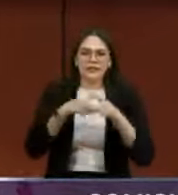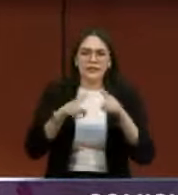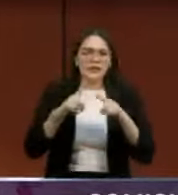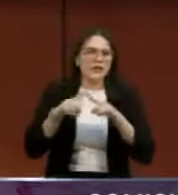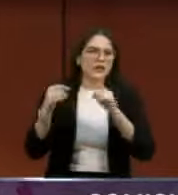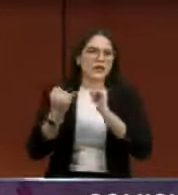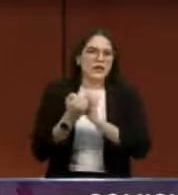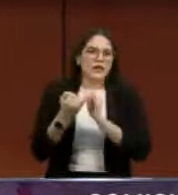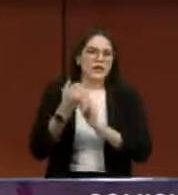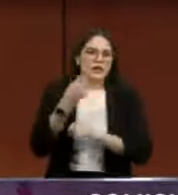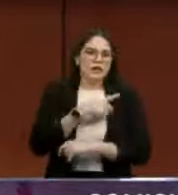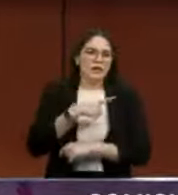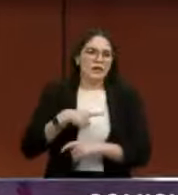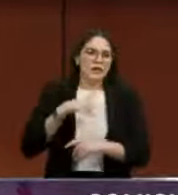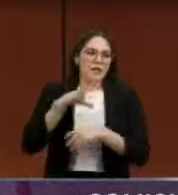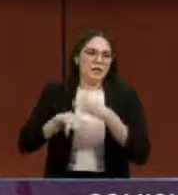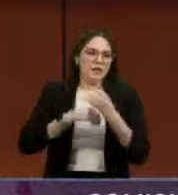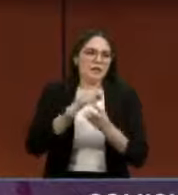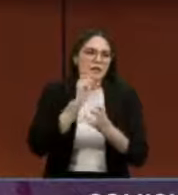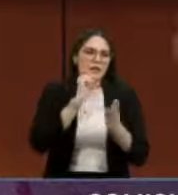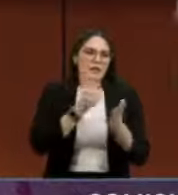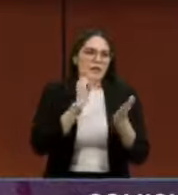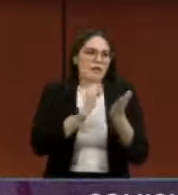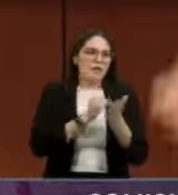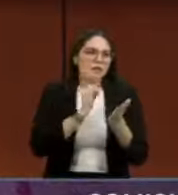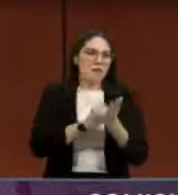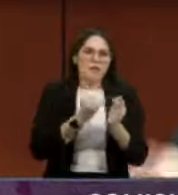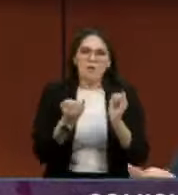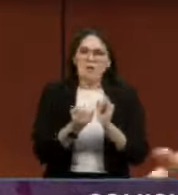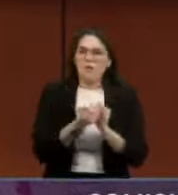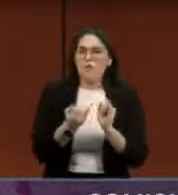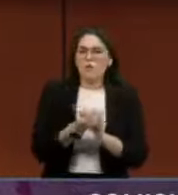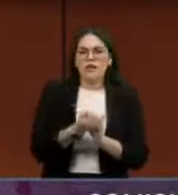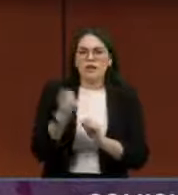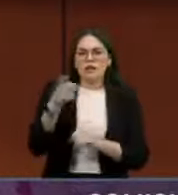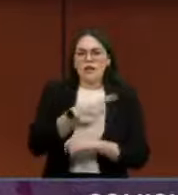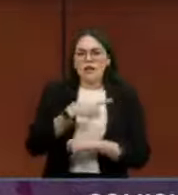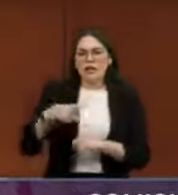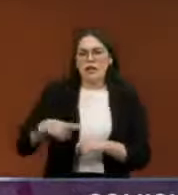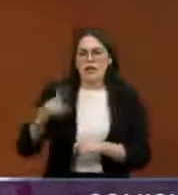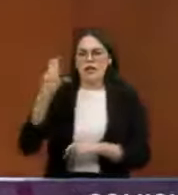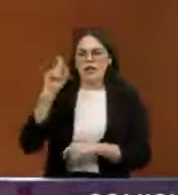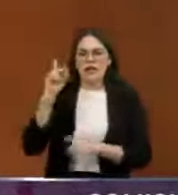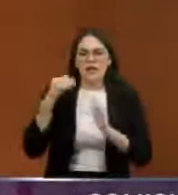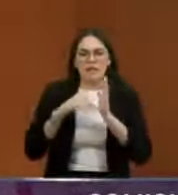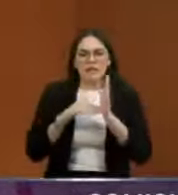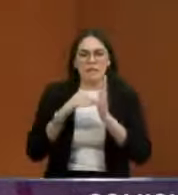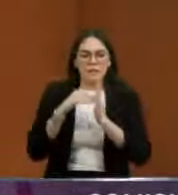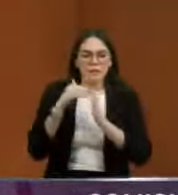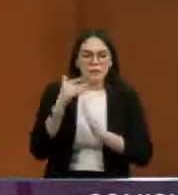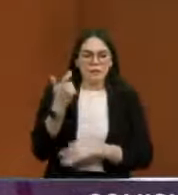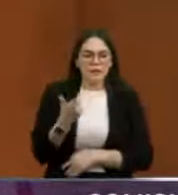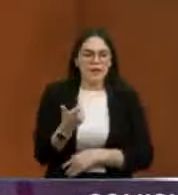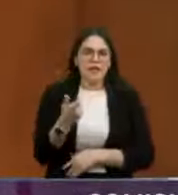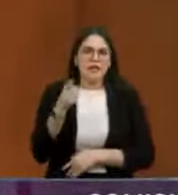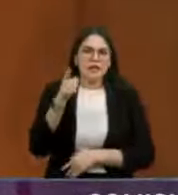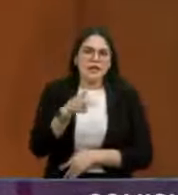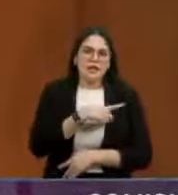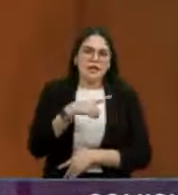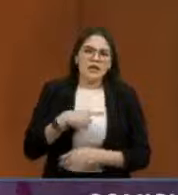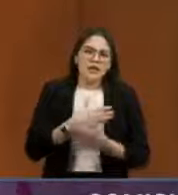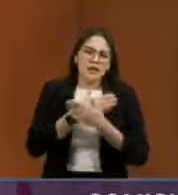que deben más de 30 mil millones de pesos a la Secretaría de